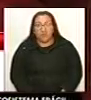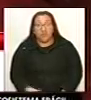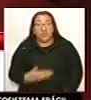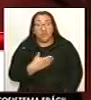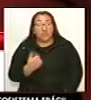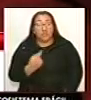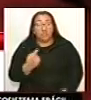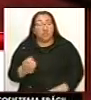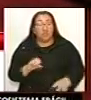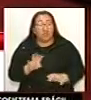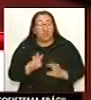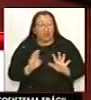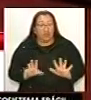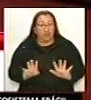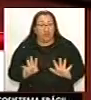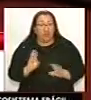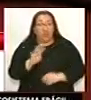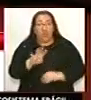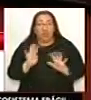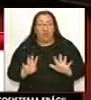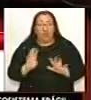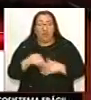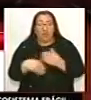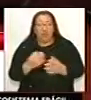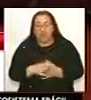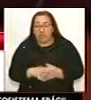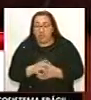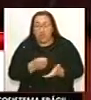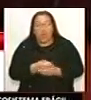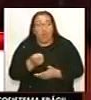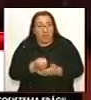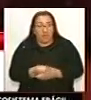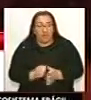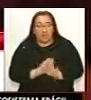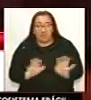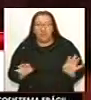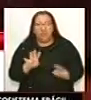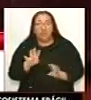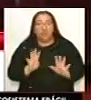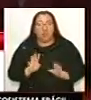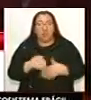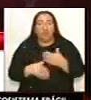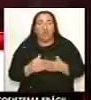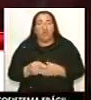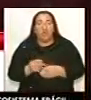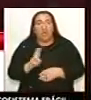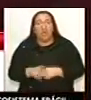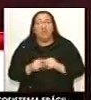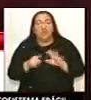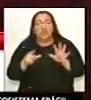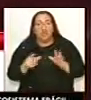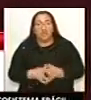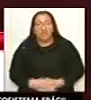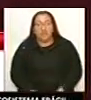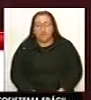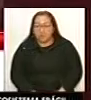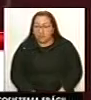49 procesos de compra, 49 procesos en